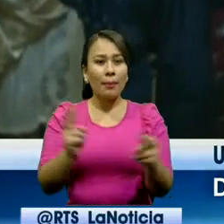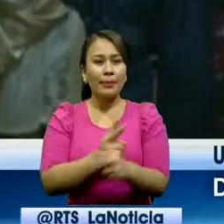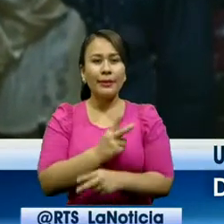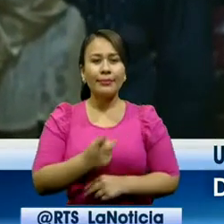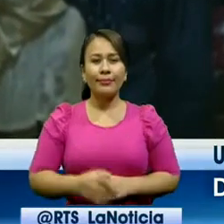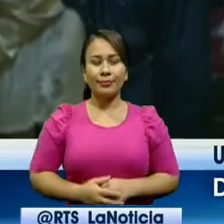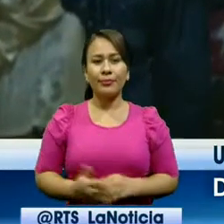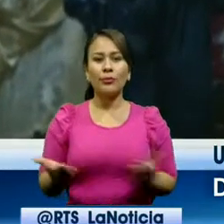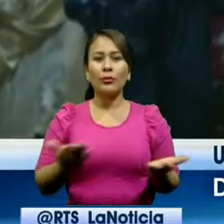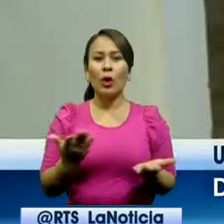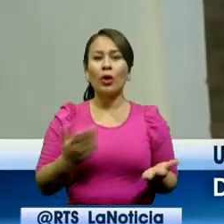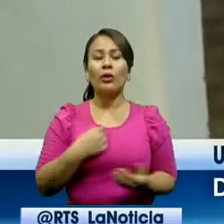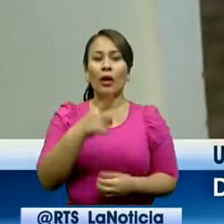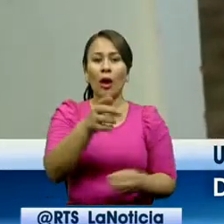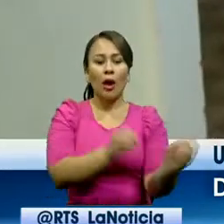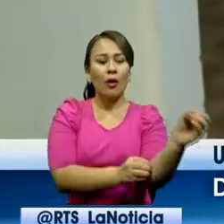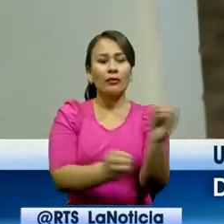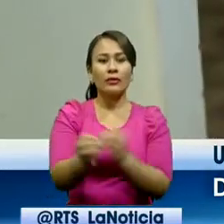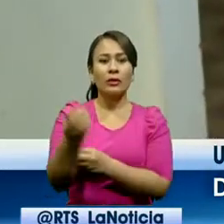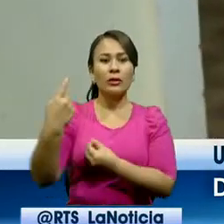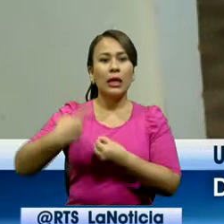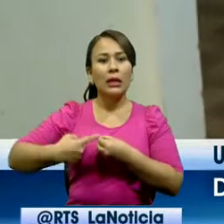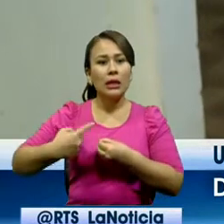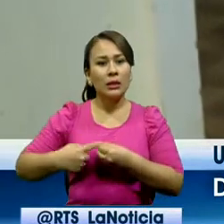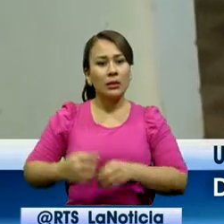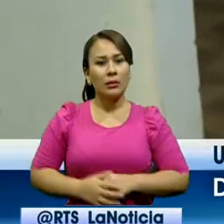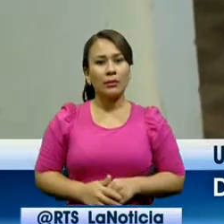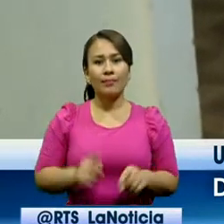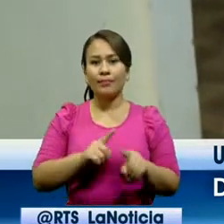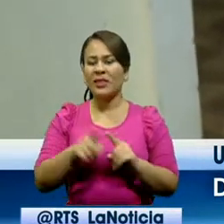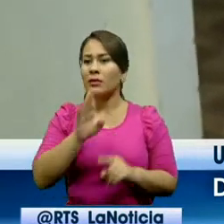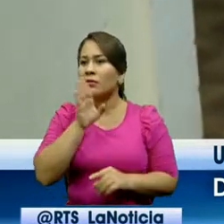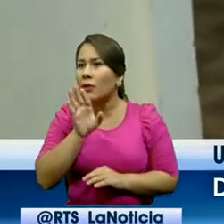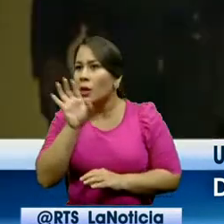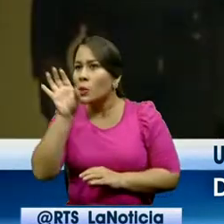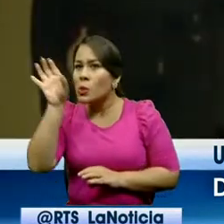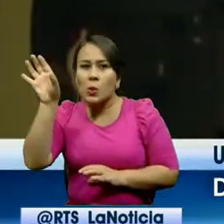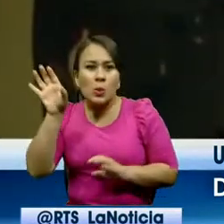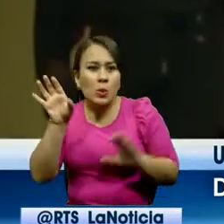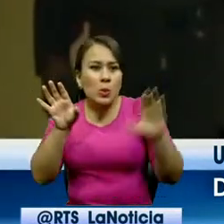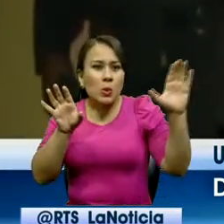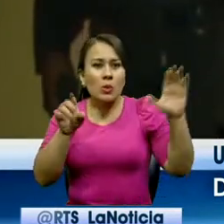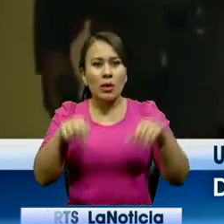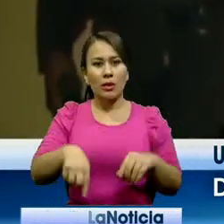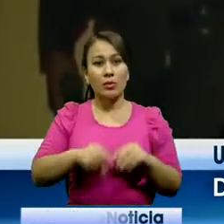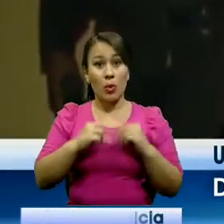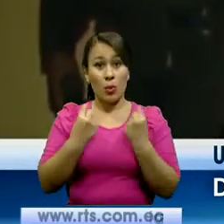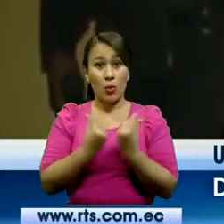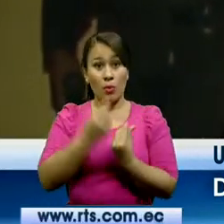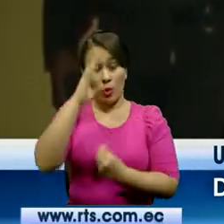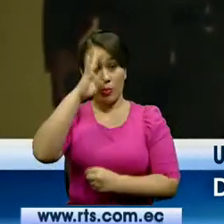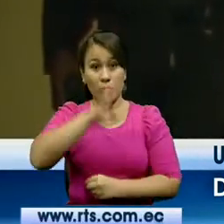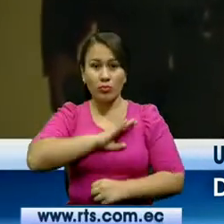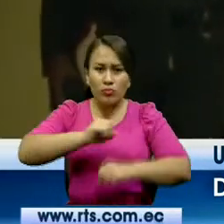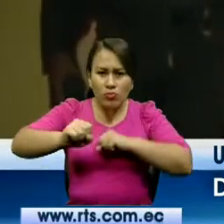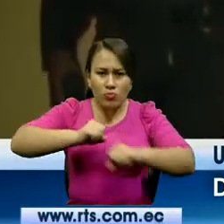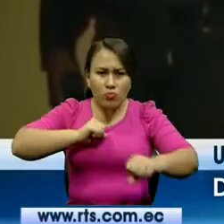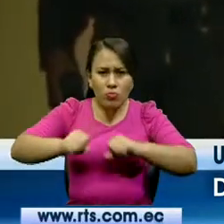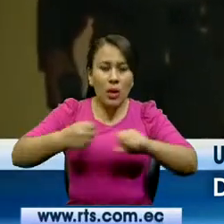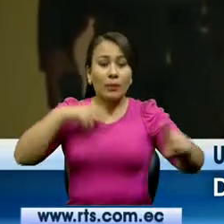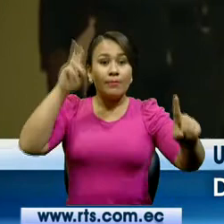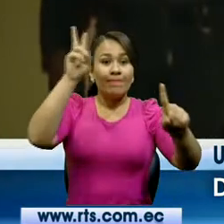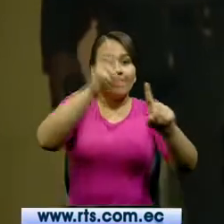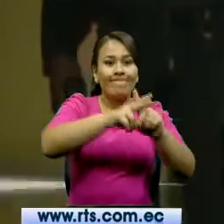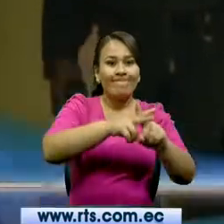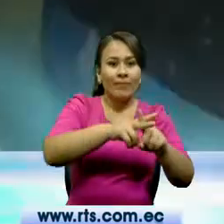tenía su centro de operaciones en la capital, pero se movía a otras provincias. Fortaleza 14, más de 20 allanamientos en Pichincha